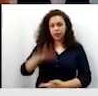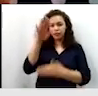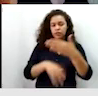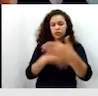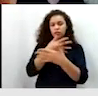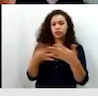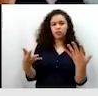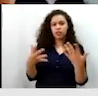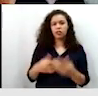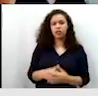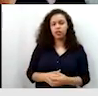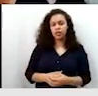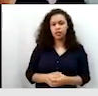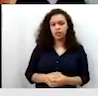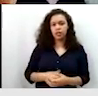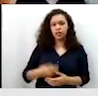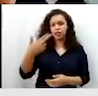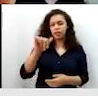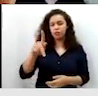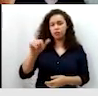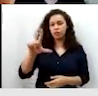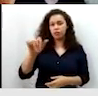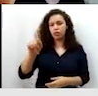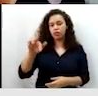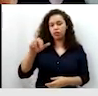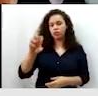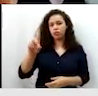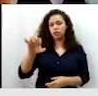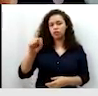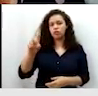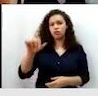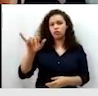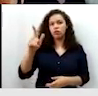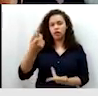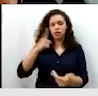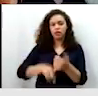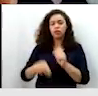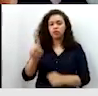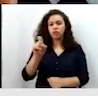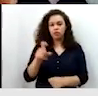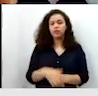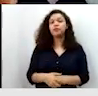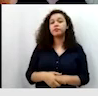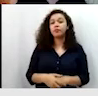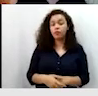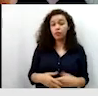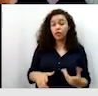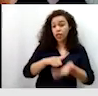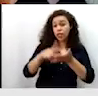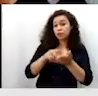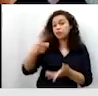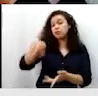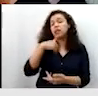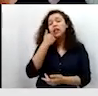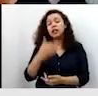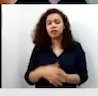dilución de hipoclorito de sodio en agua. Aquí va a depender mucho la limpieza que quieran dar. Si